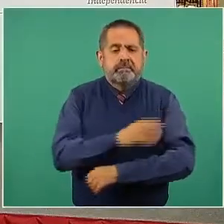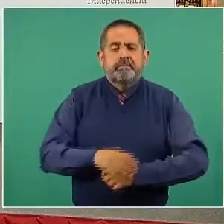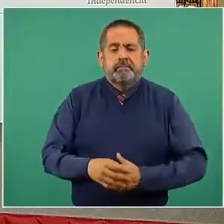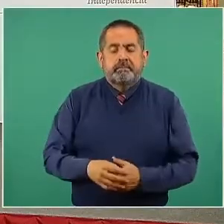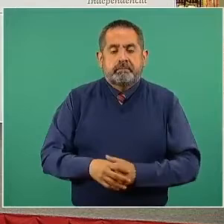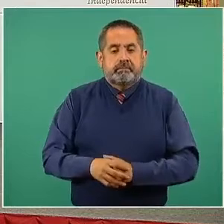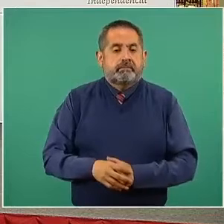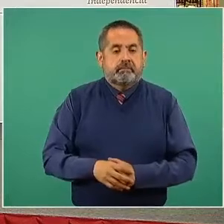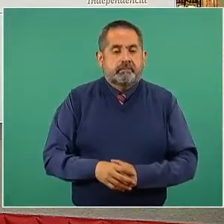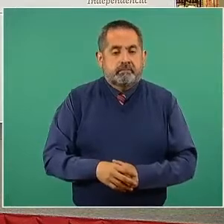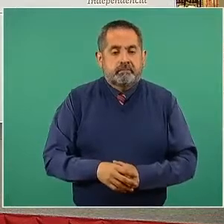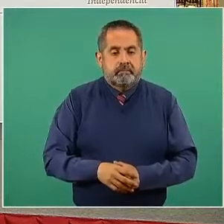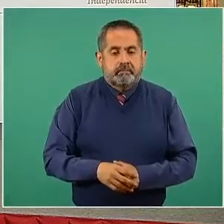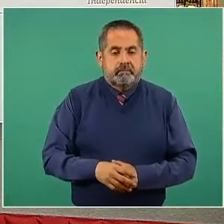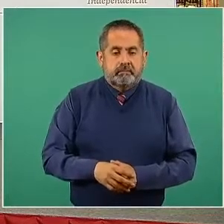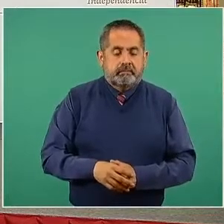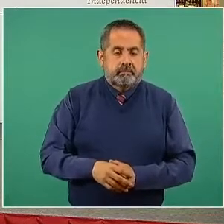siguiente.